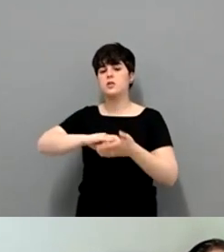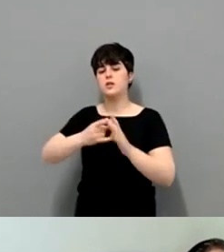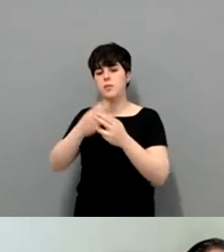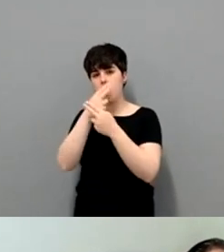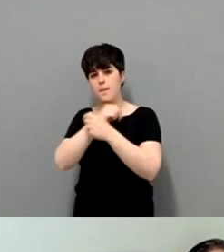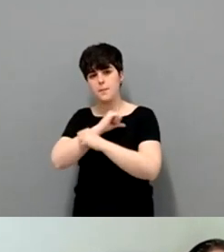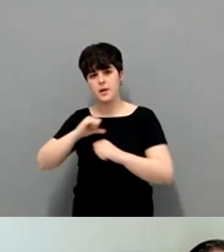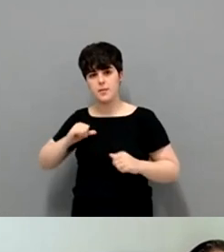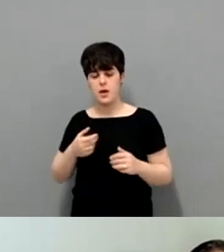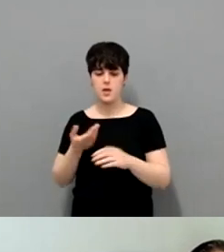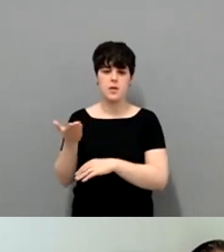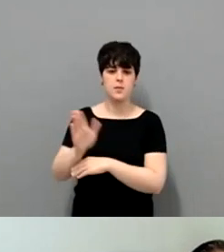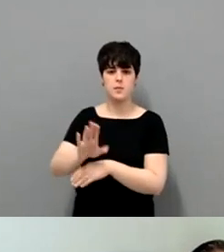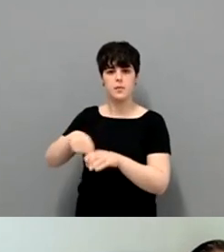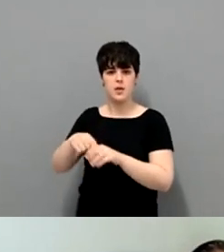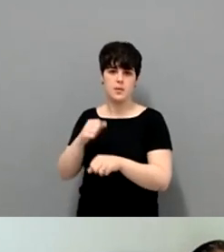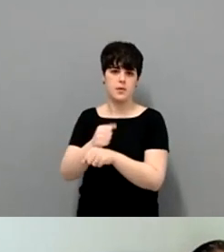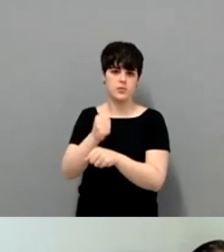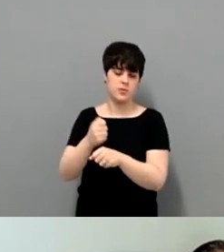ofrecer plazas para personas con discapacidad.